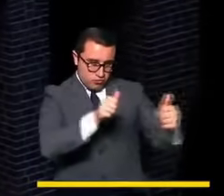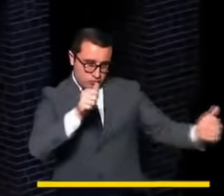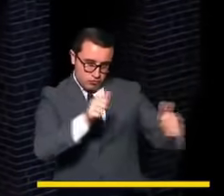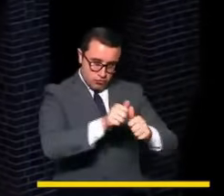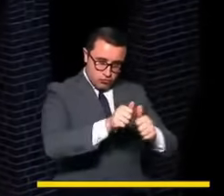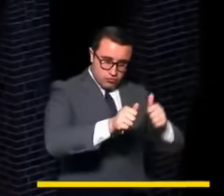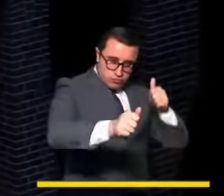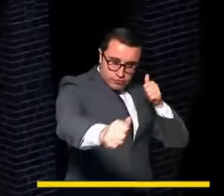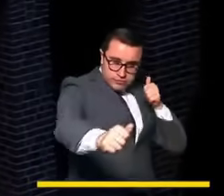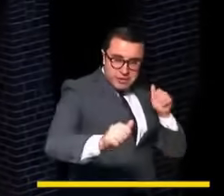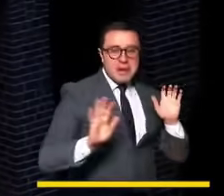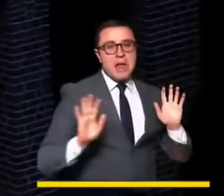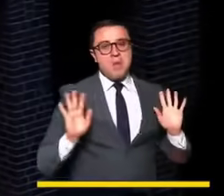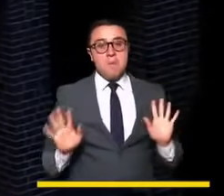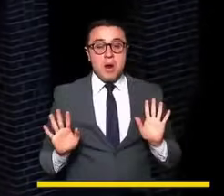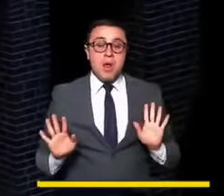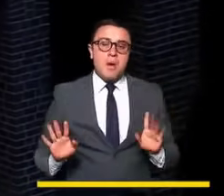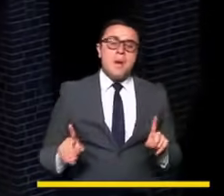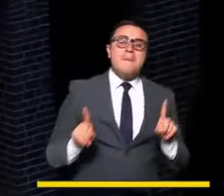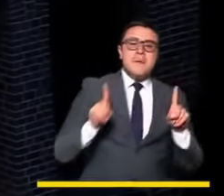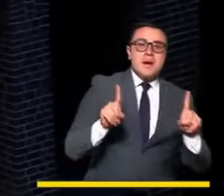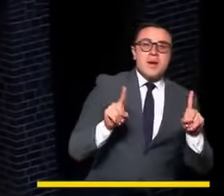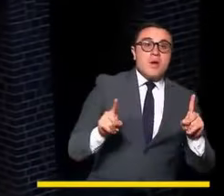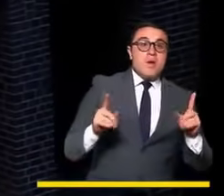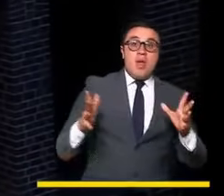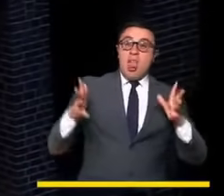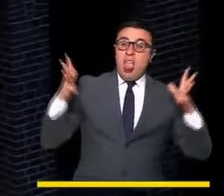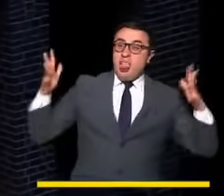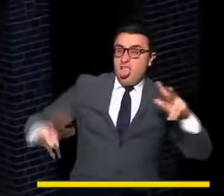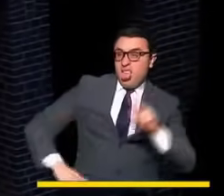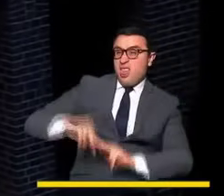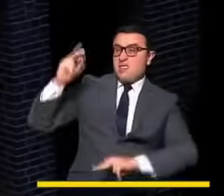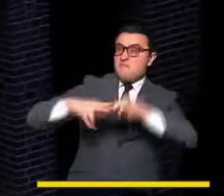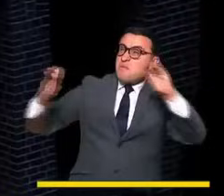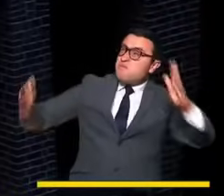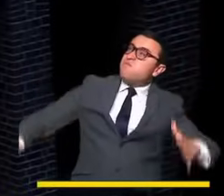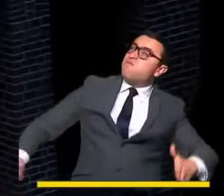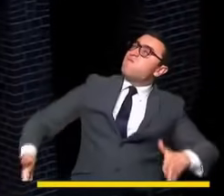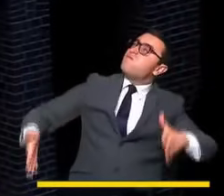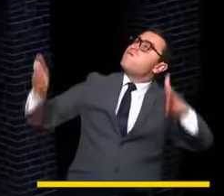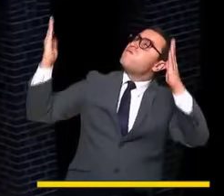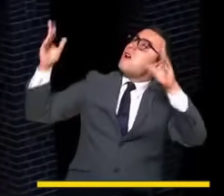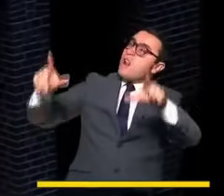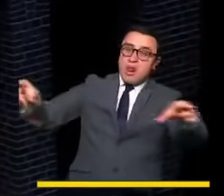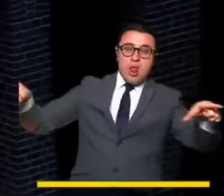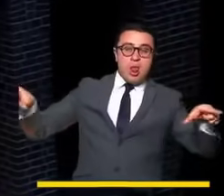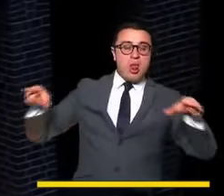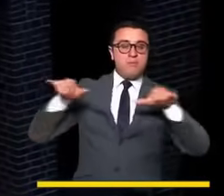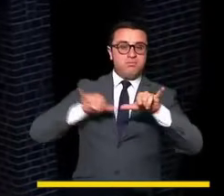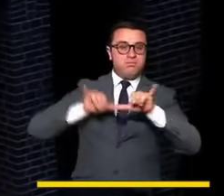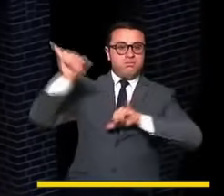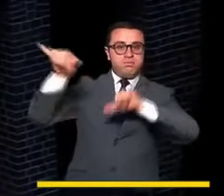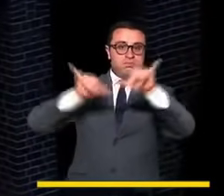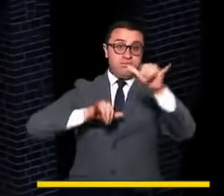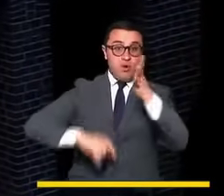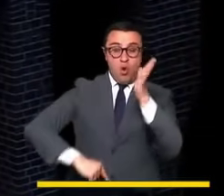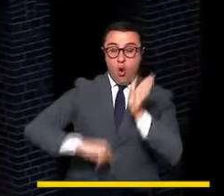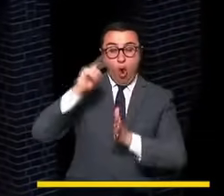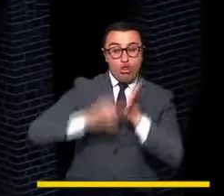por otras razones, pero antes que la gran edificación del aeropuerto, que es un inmenso